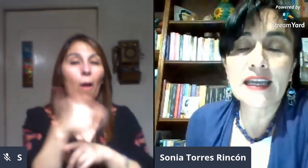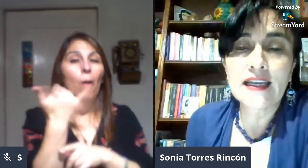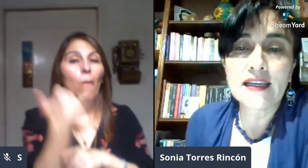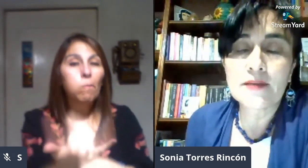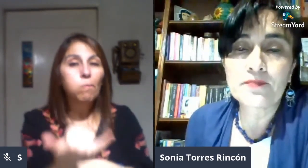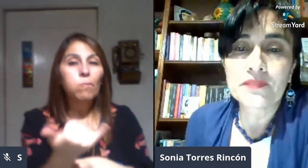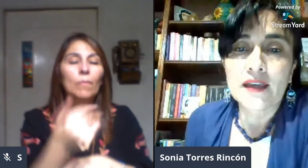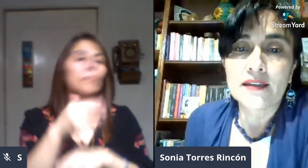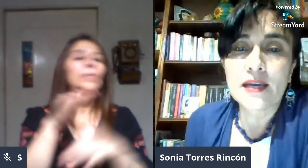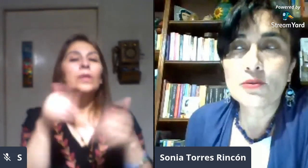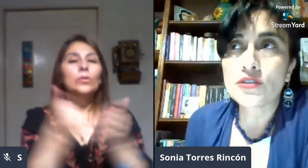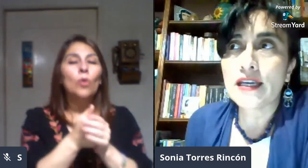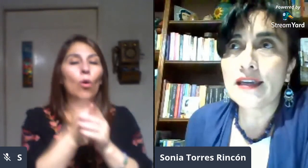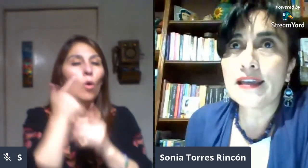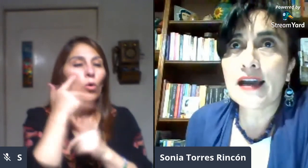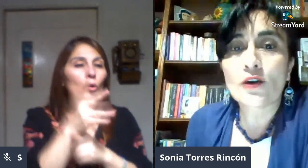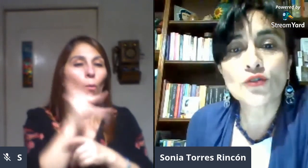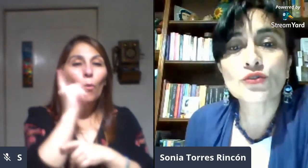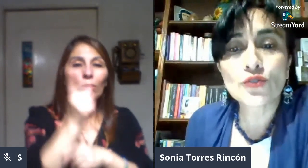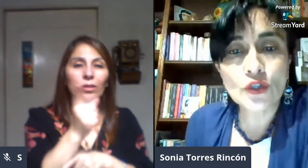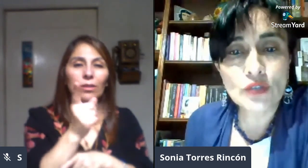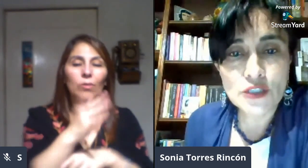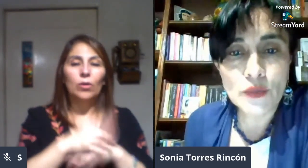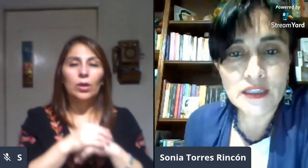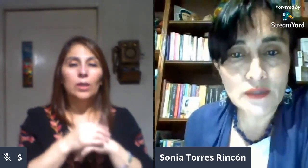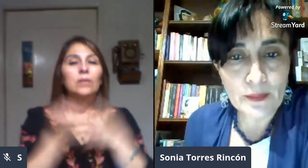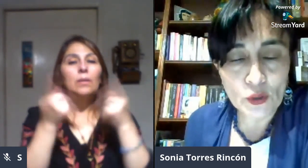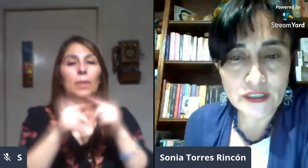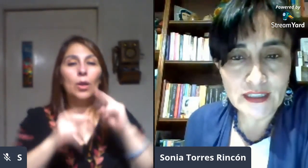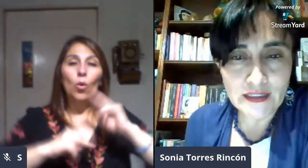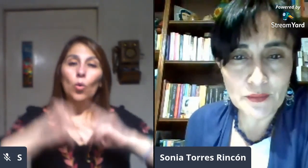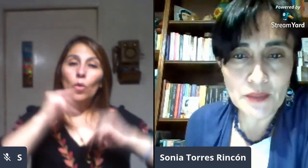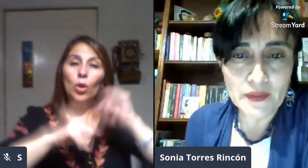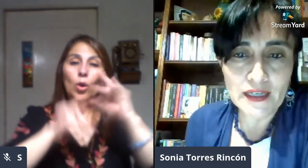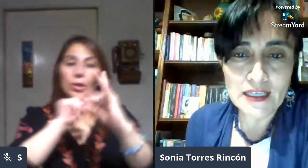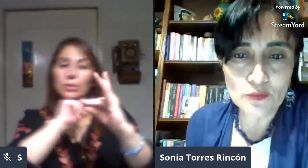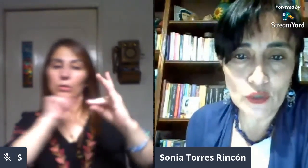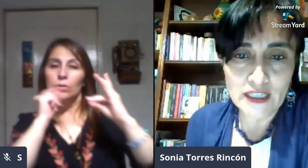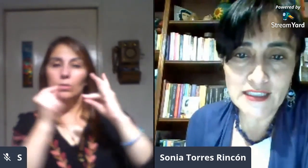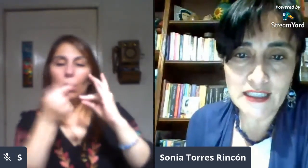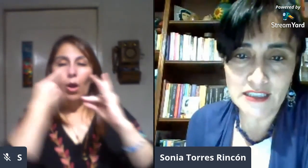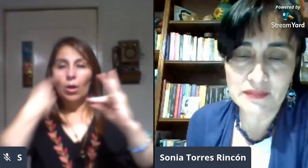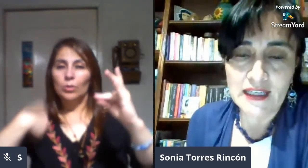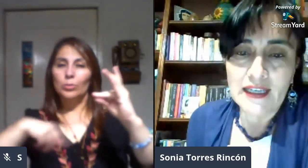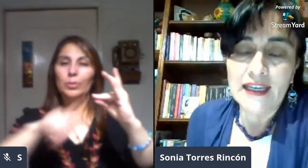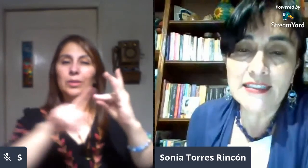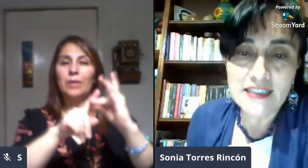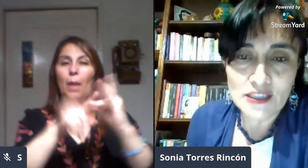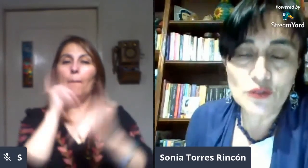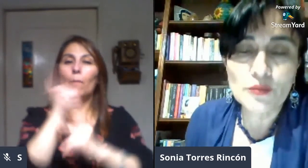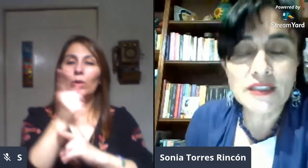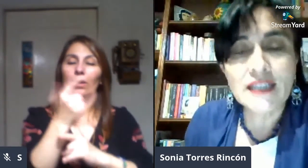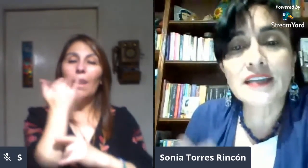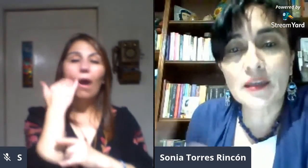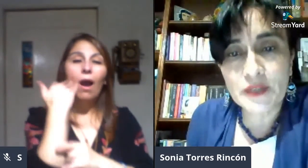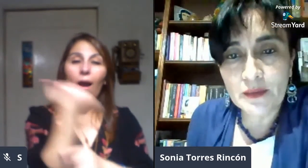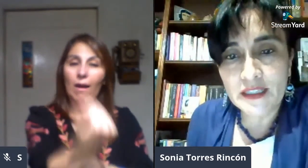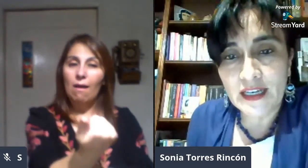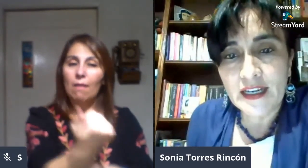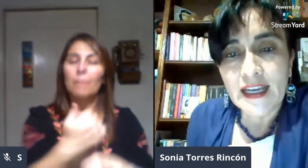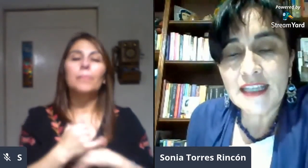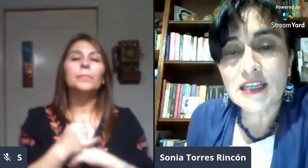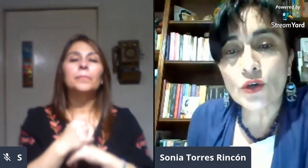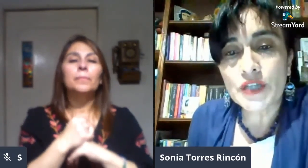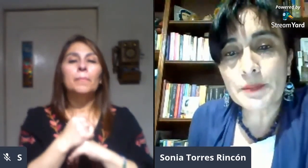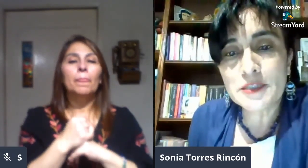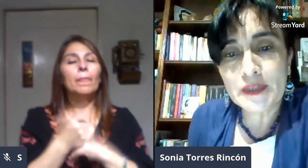y, digamos, la construcción de una subjetividad política también para las mujeres allí. Es decir, yo invitaría también a